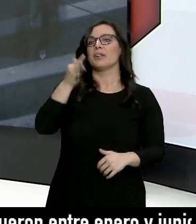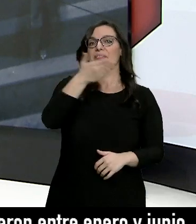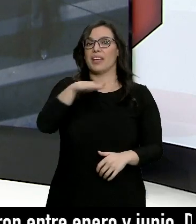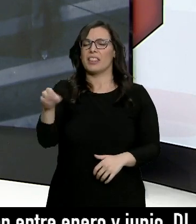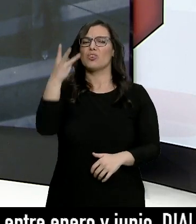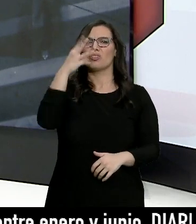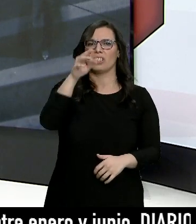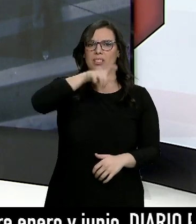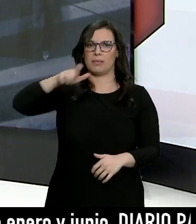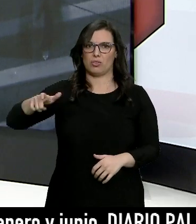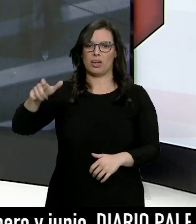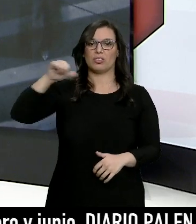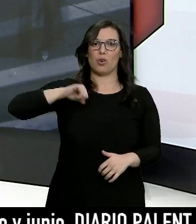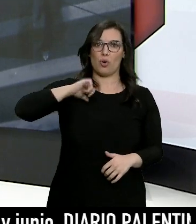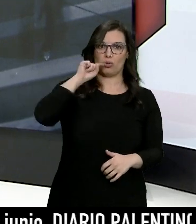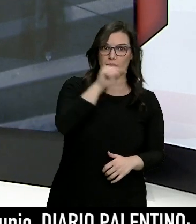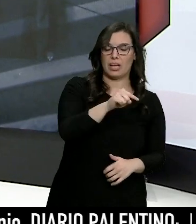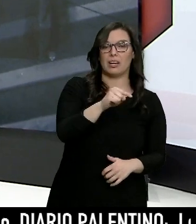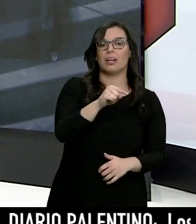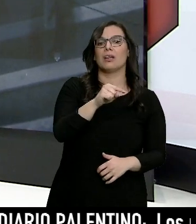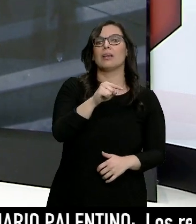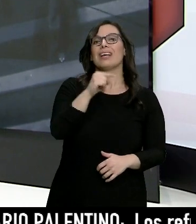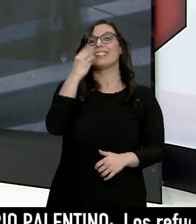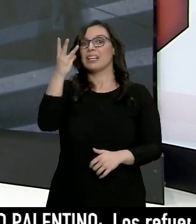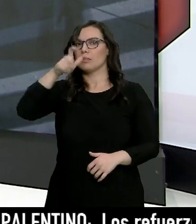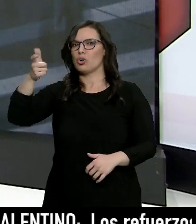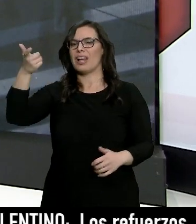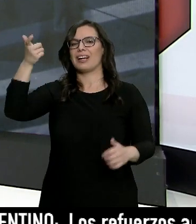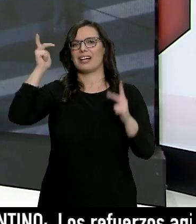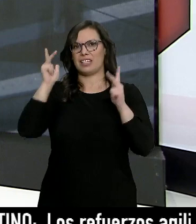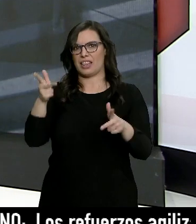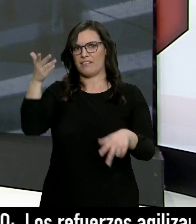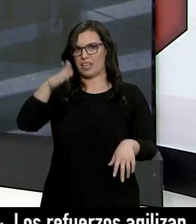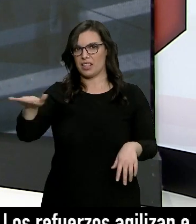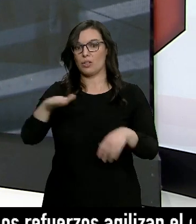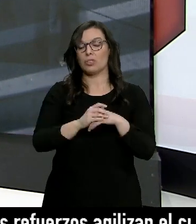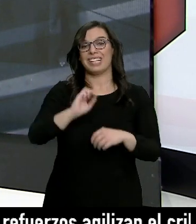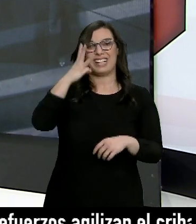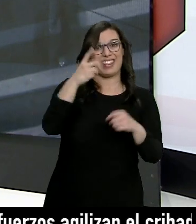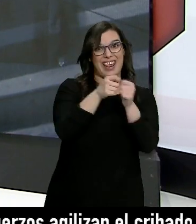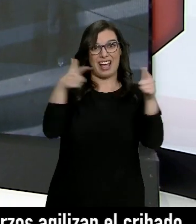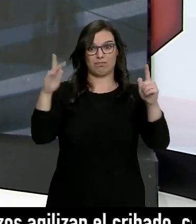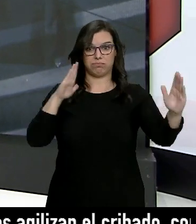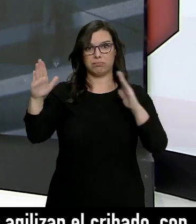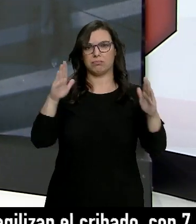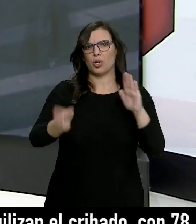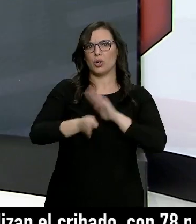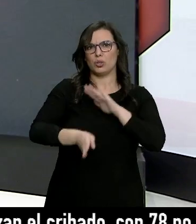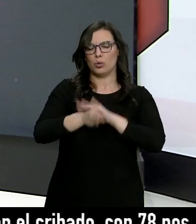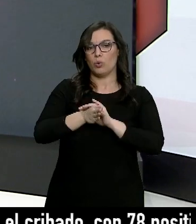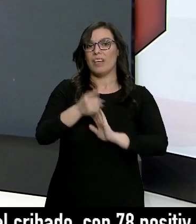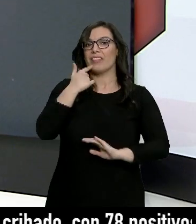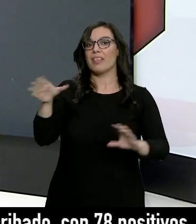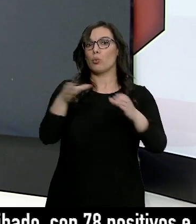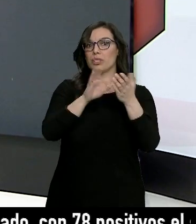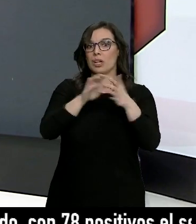fallecido 30 personas más en hospitales y 3 en residencias. La tercera ola sigue presente y desde la Junta incluso hablan de que